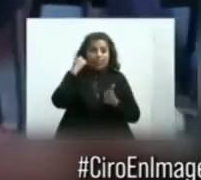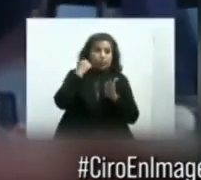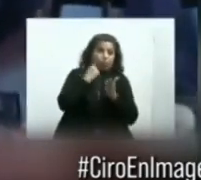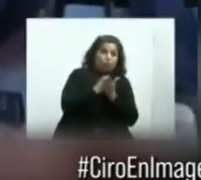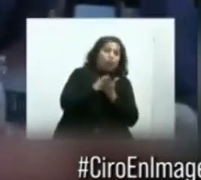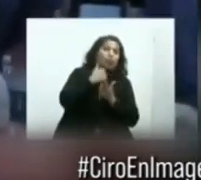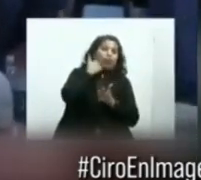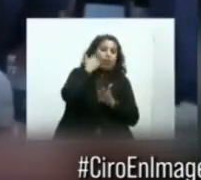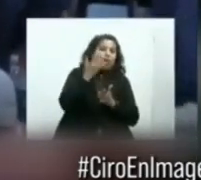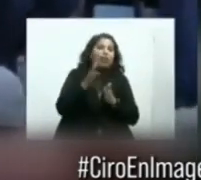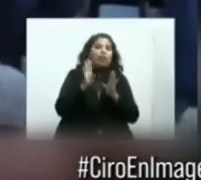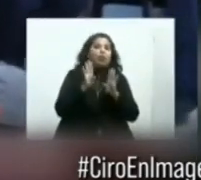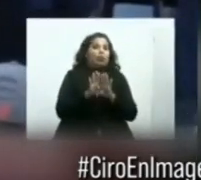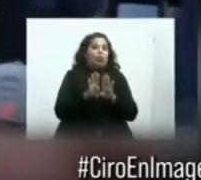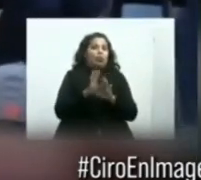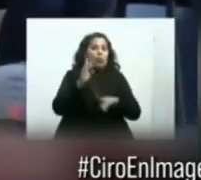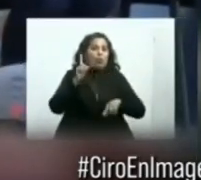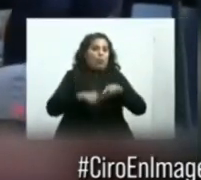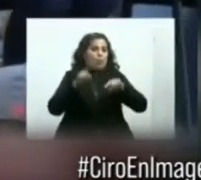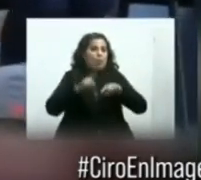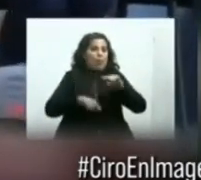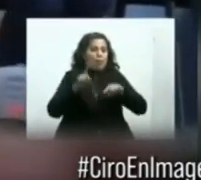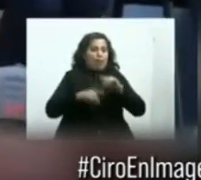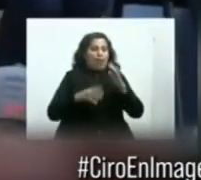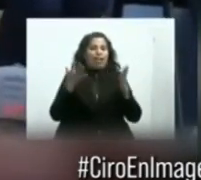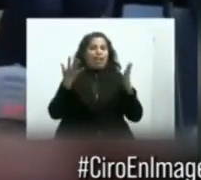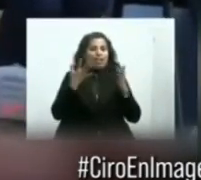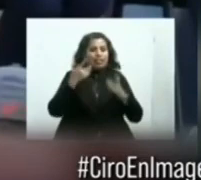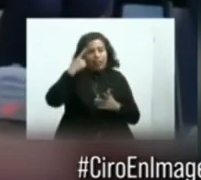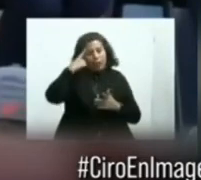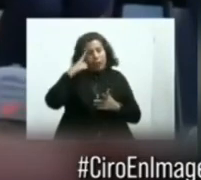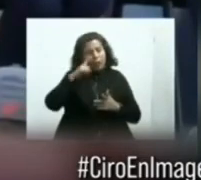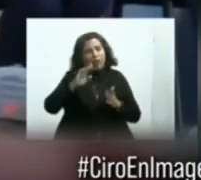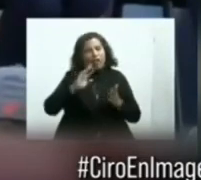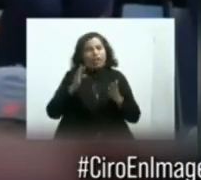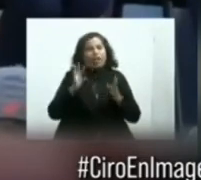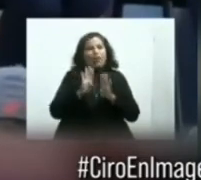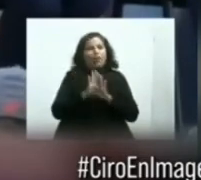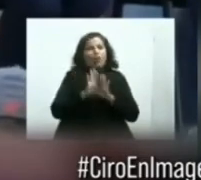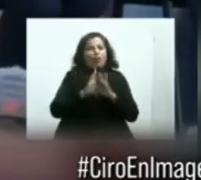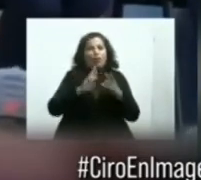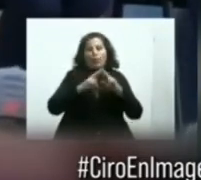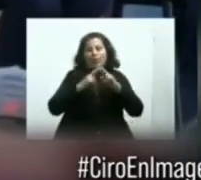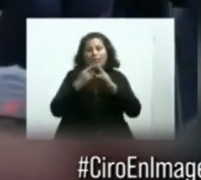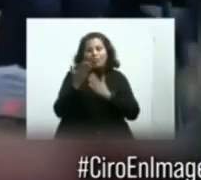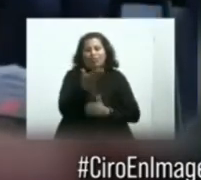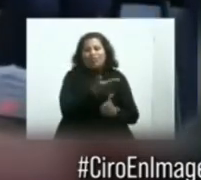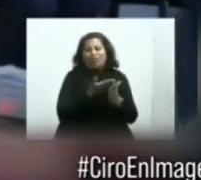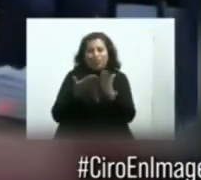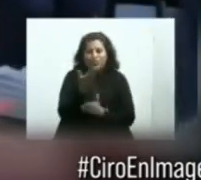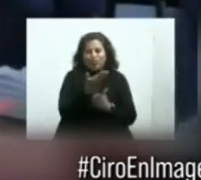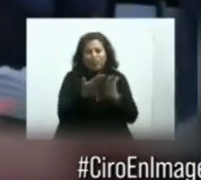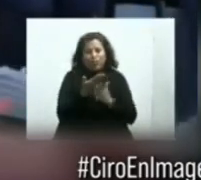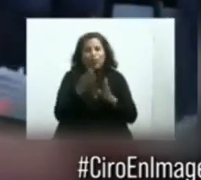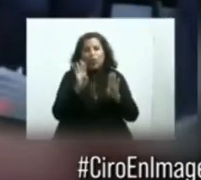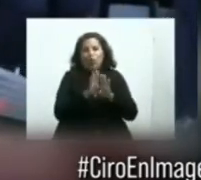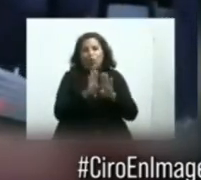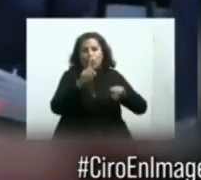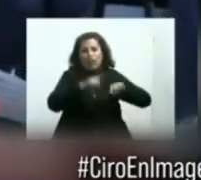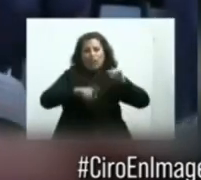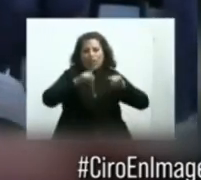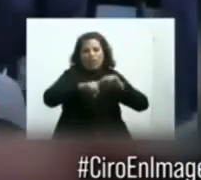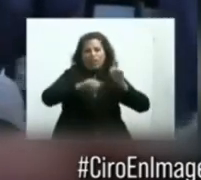bajar cerca de 50 publicaciones de mis redes sociales. Podrán bajar las